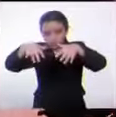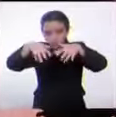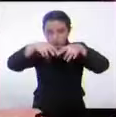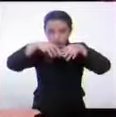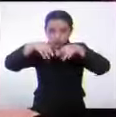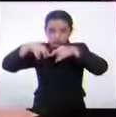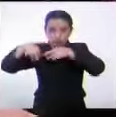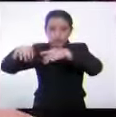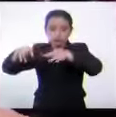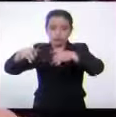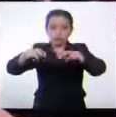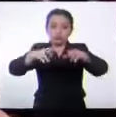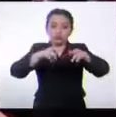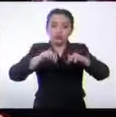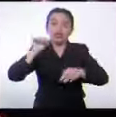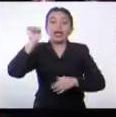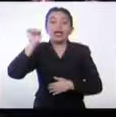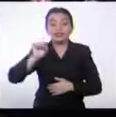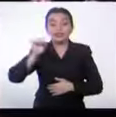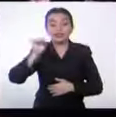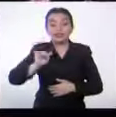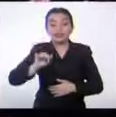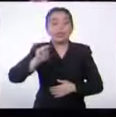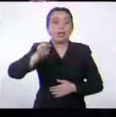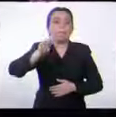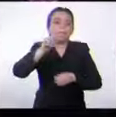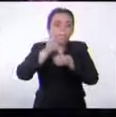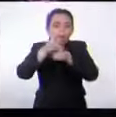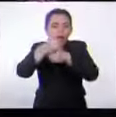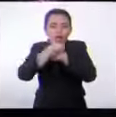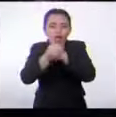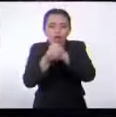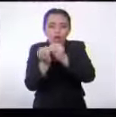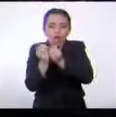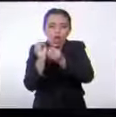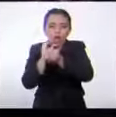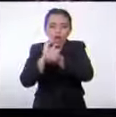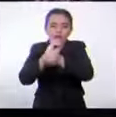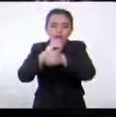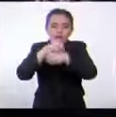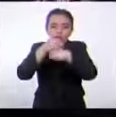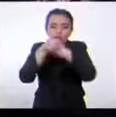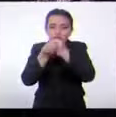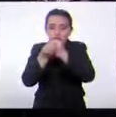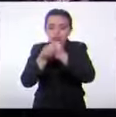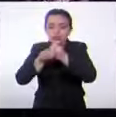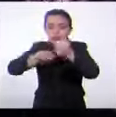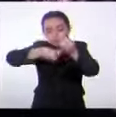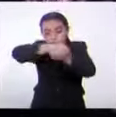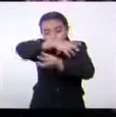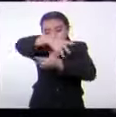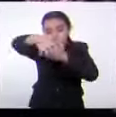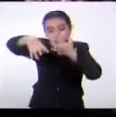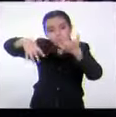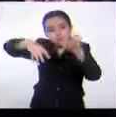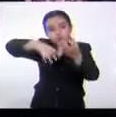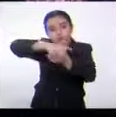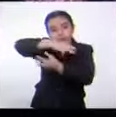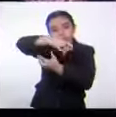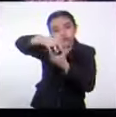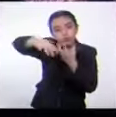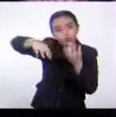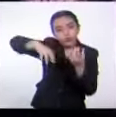Así, las moléculas de la tinta son rodeadas por las moléculas de agua, con las que